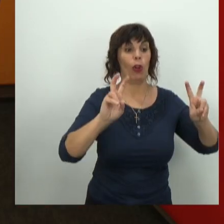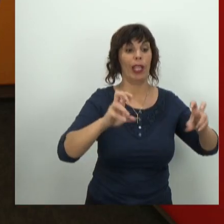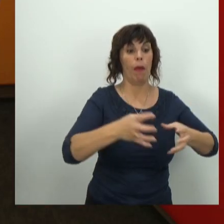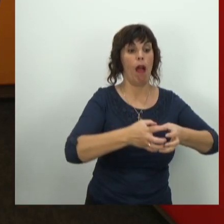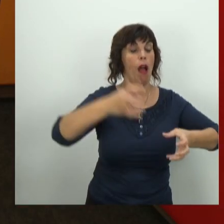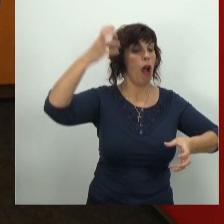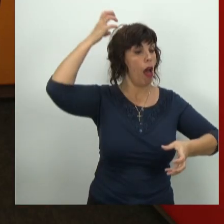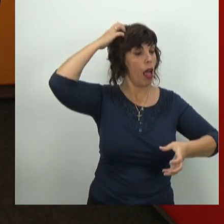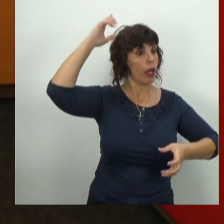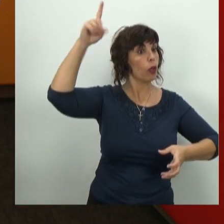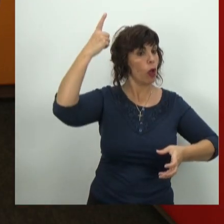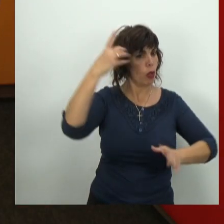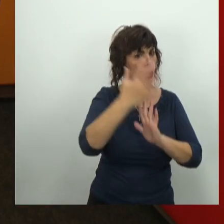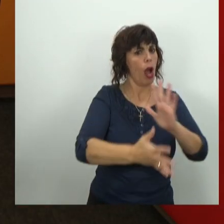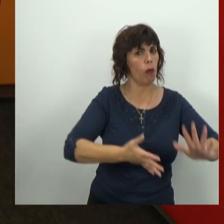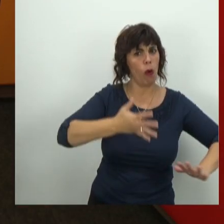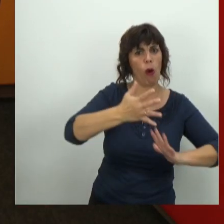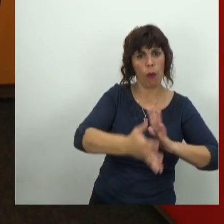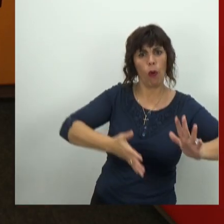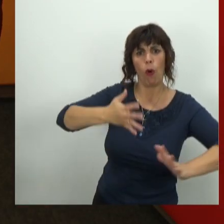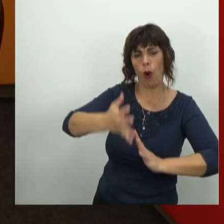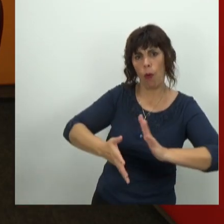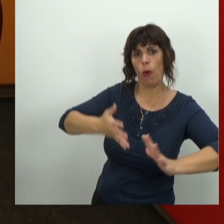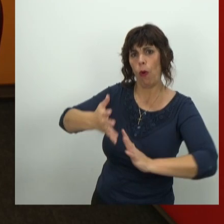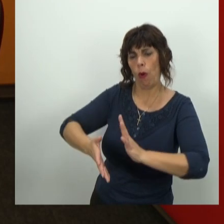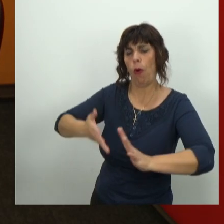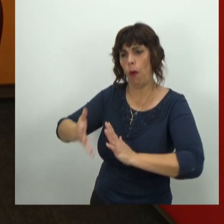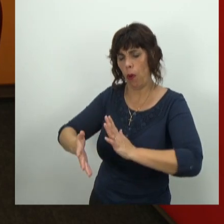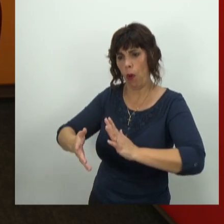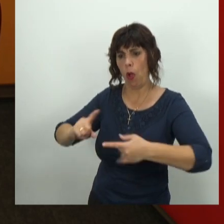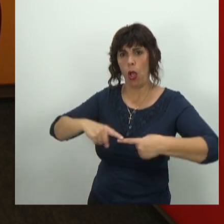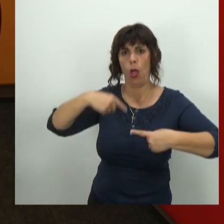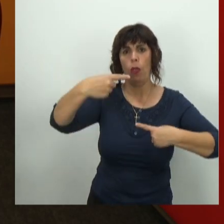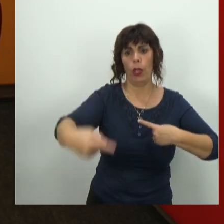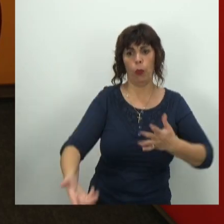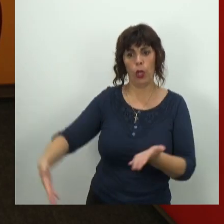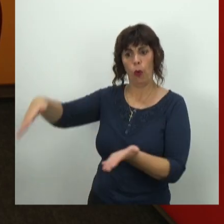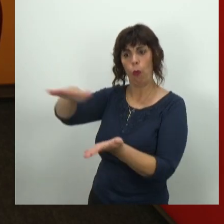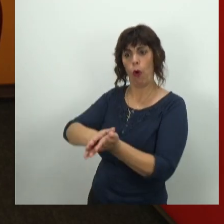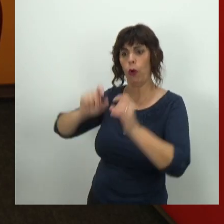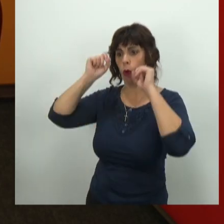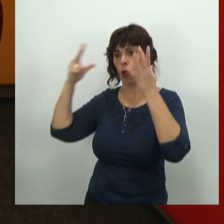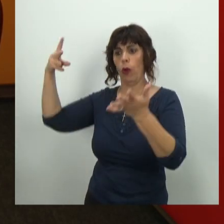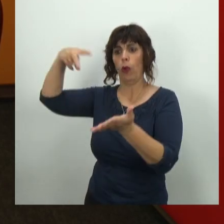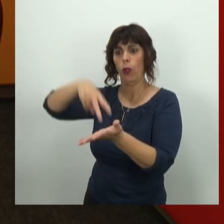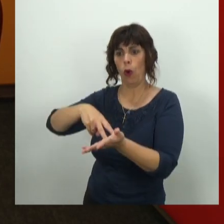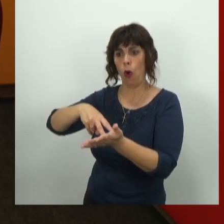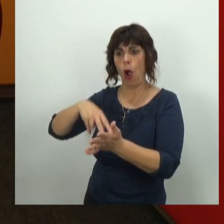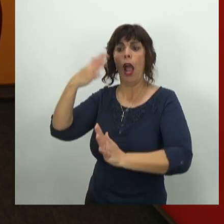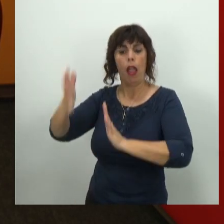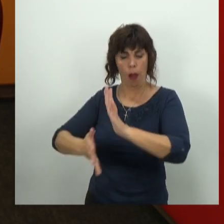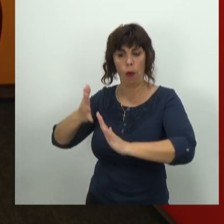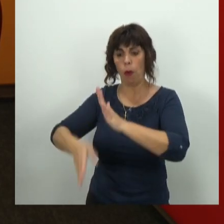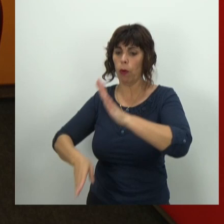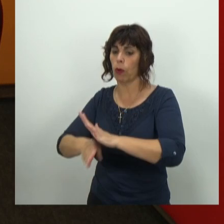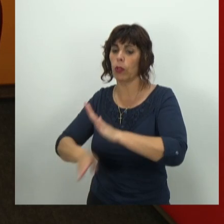tantas veces del reino de Dios, e incluso detrás de su resurrección, ¿de qué habló?